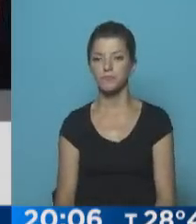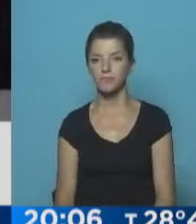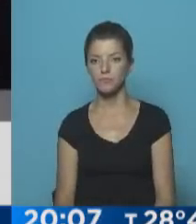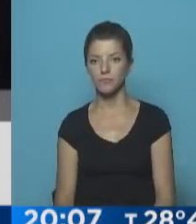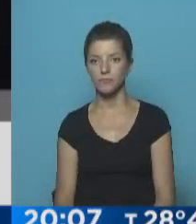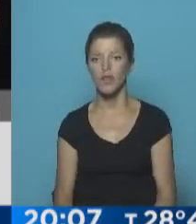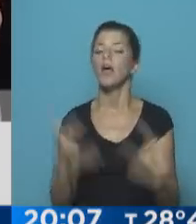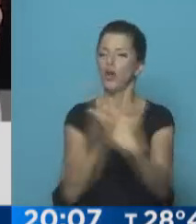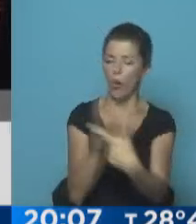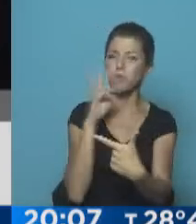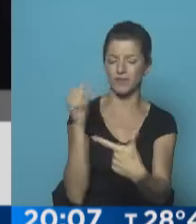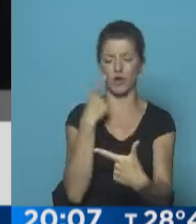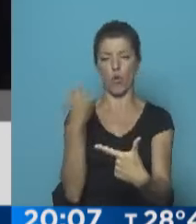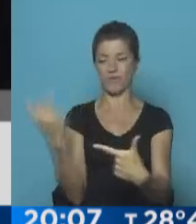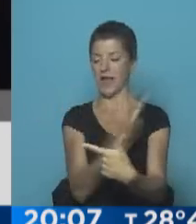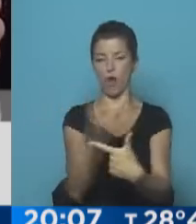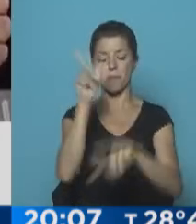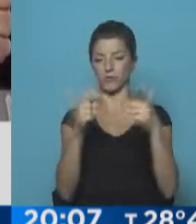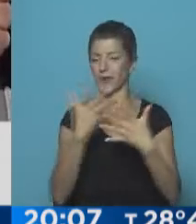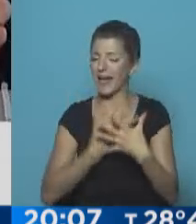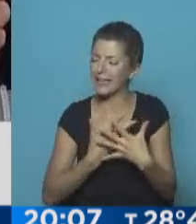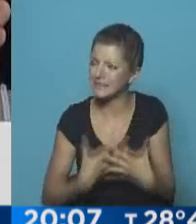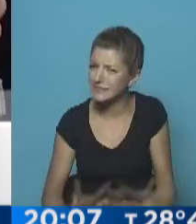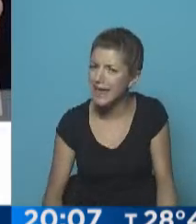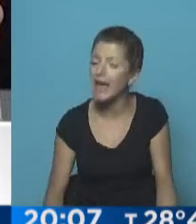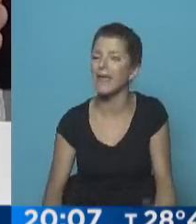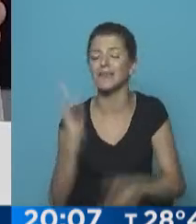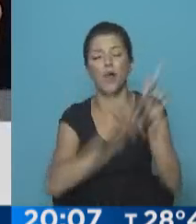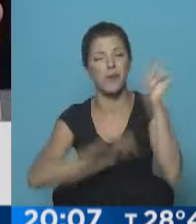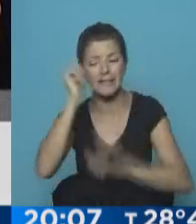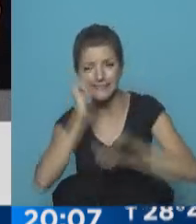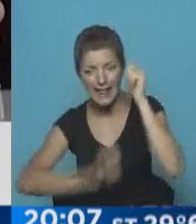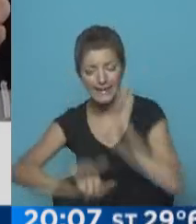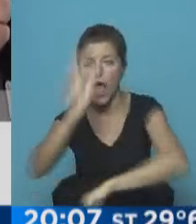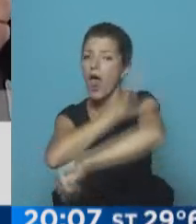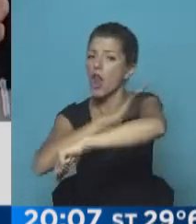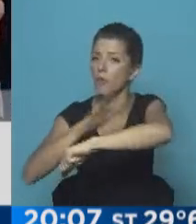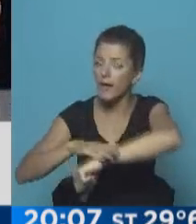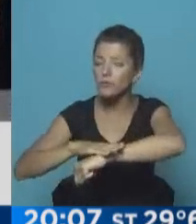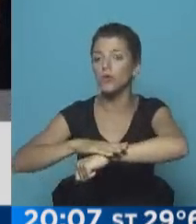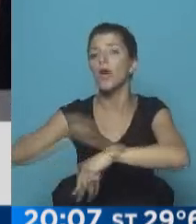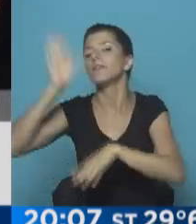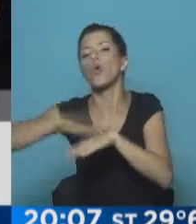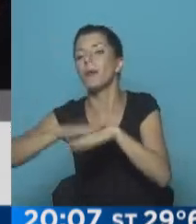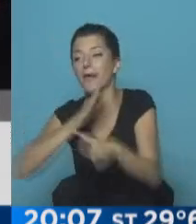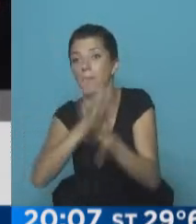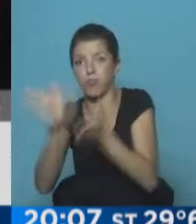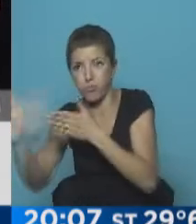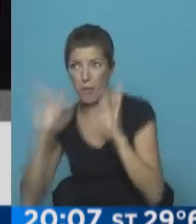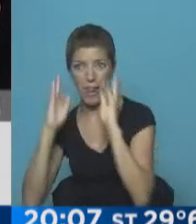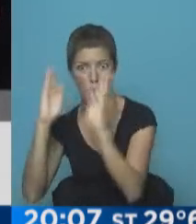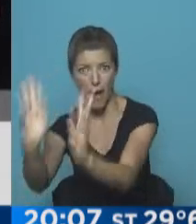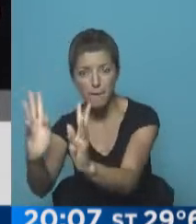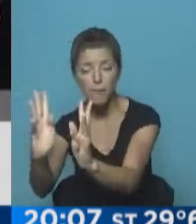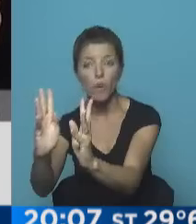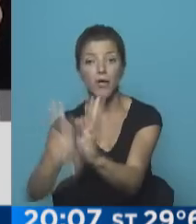vieron agotados, extenuados, con heridas cortantes en los brazos, producto de la huida de la campo traviesa allí